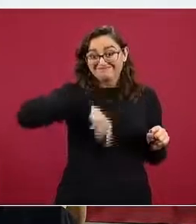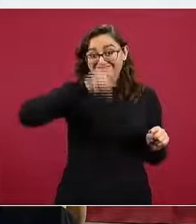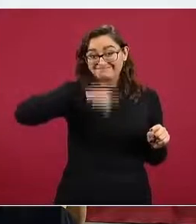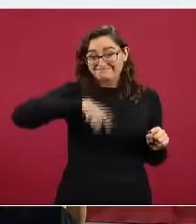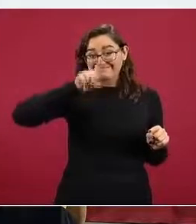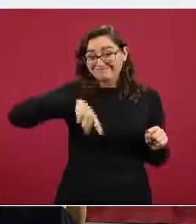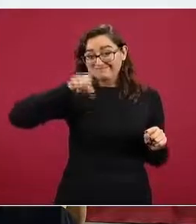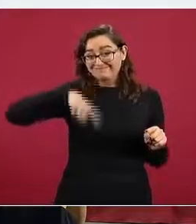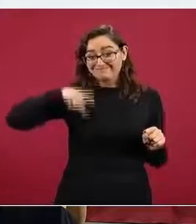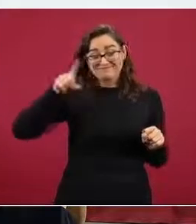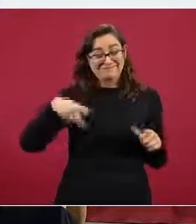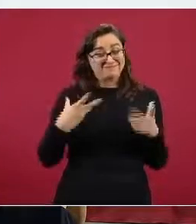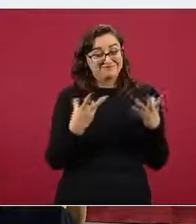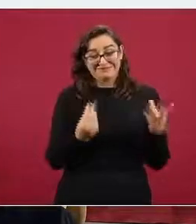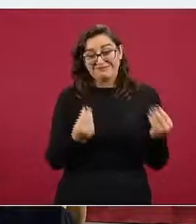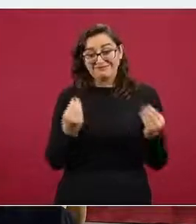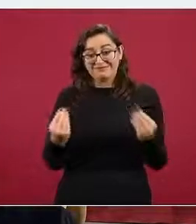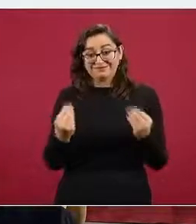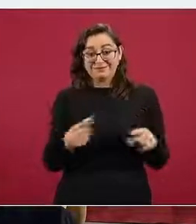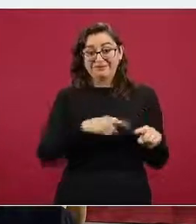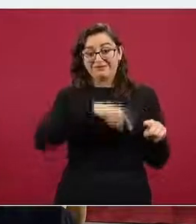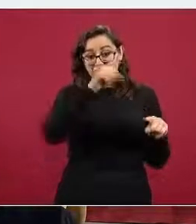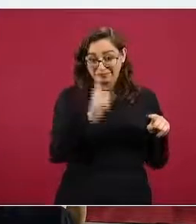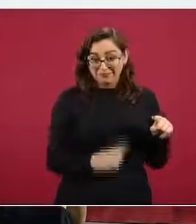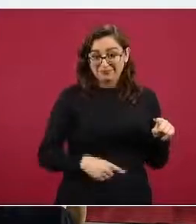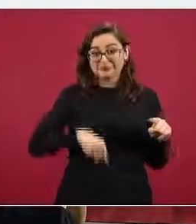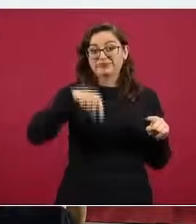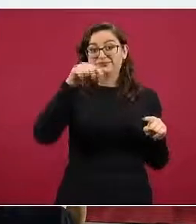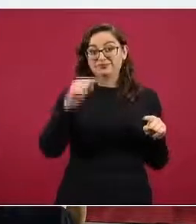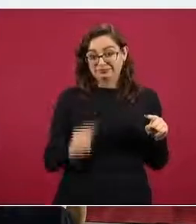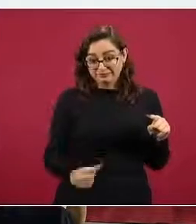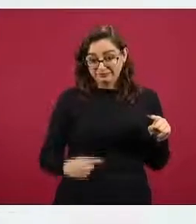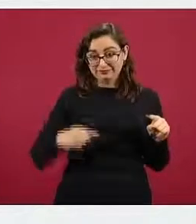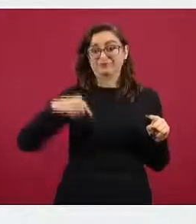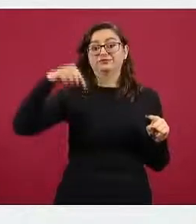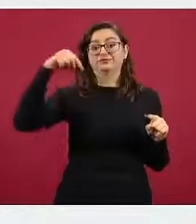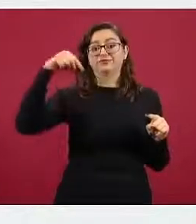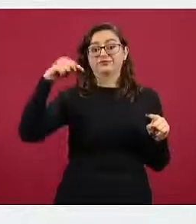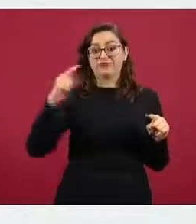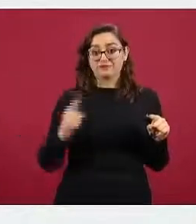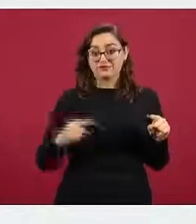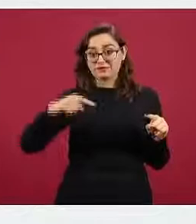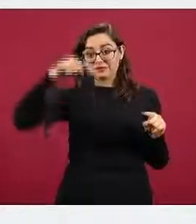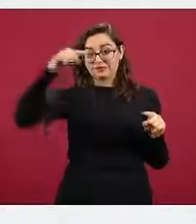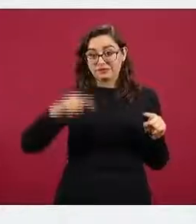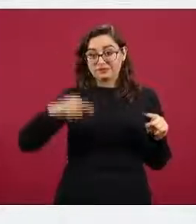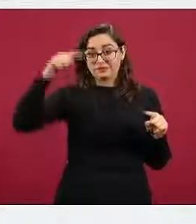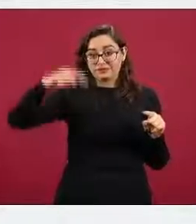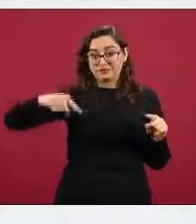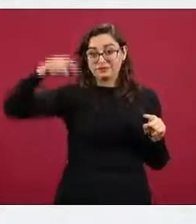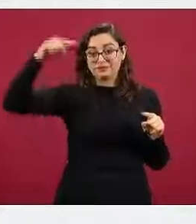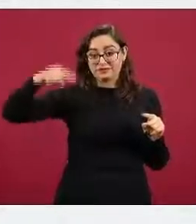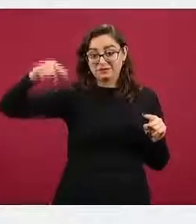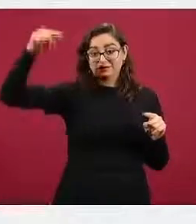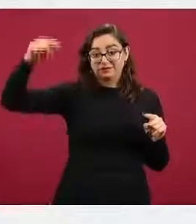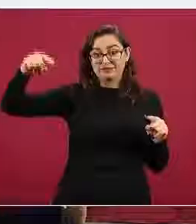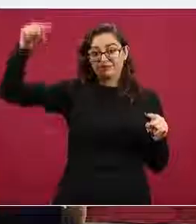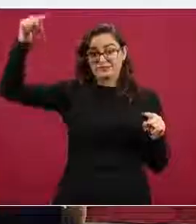Emiratos Árabes, un pico acá, bajó, un pico acá, bajó, un pico acá, bajó, pico, pico,